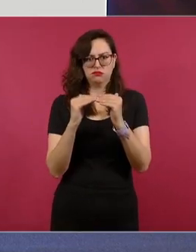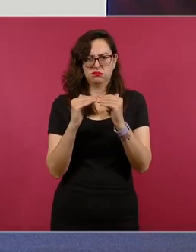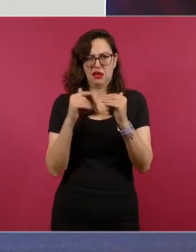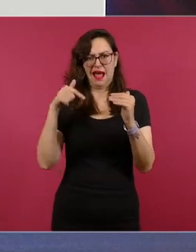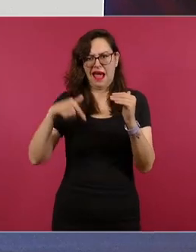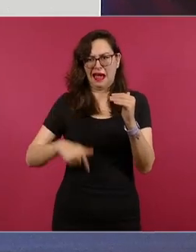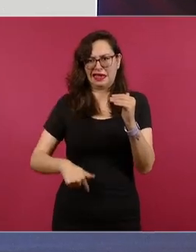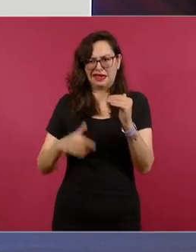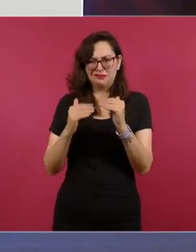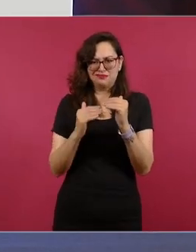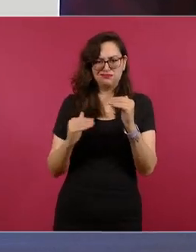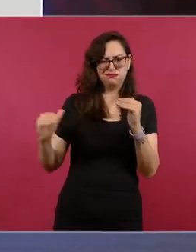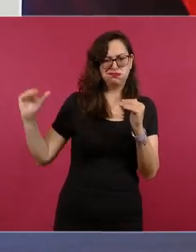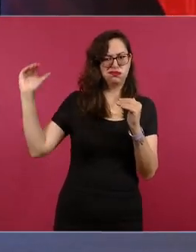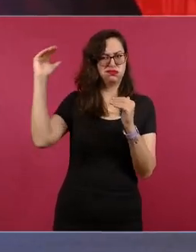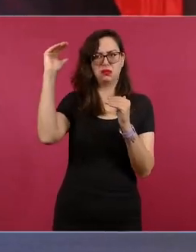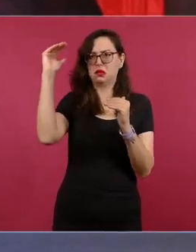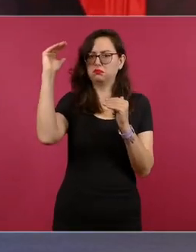en Colombia.